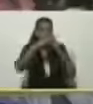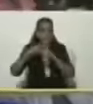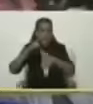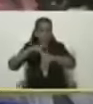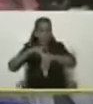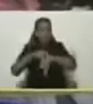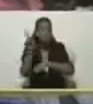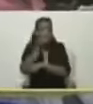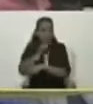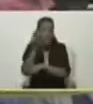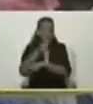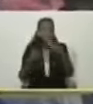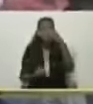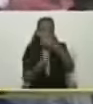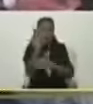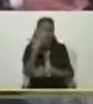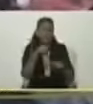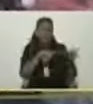varios meses.